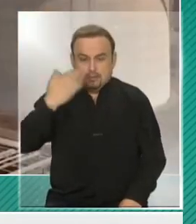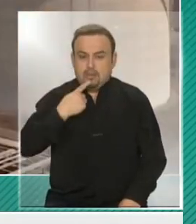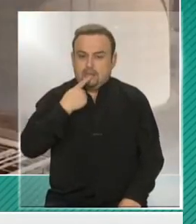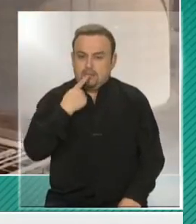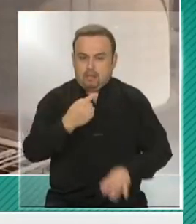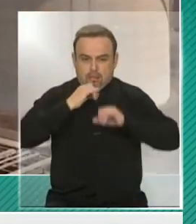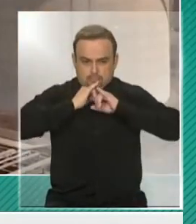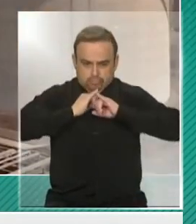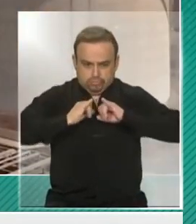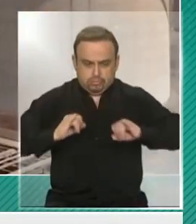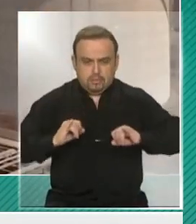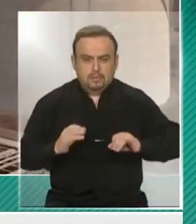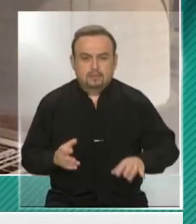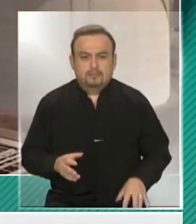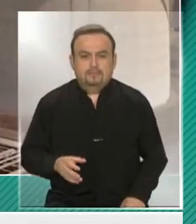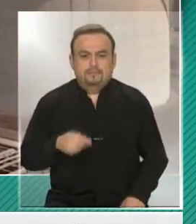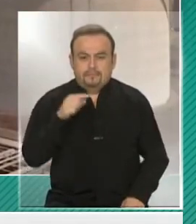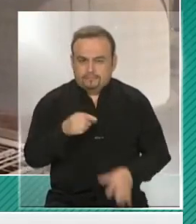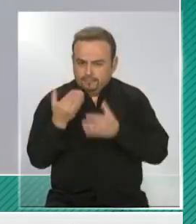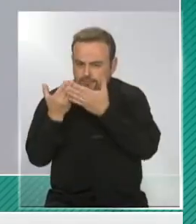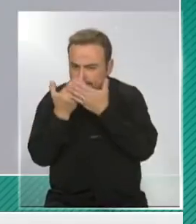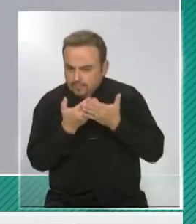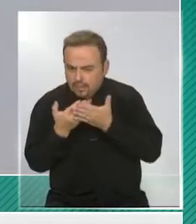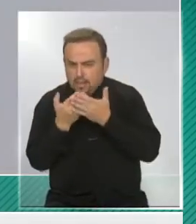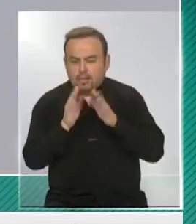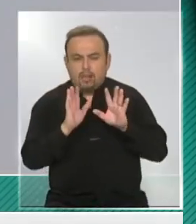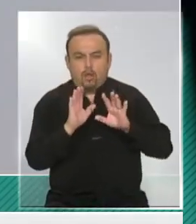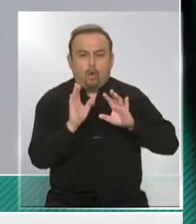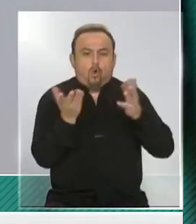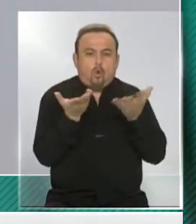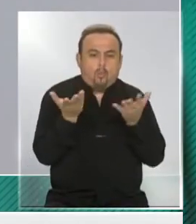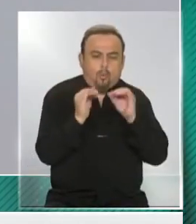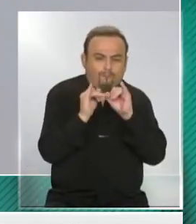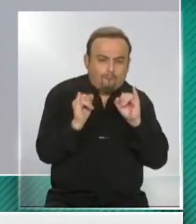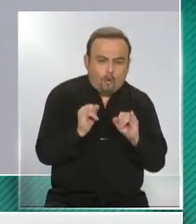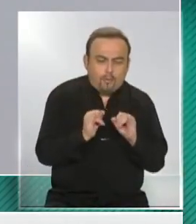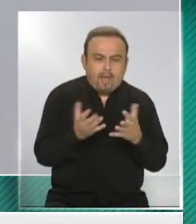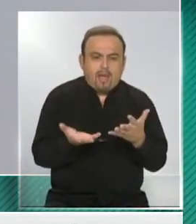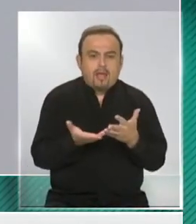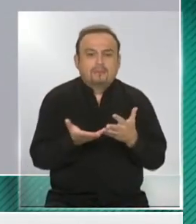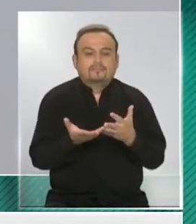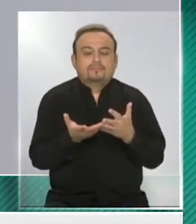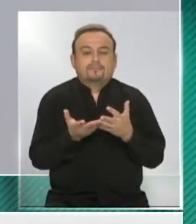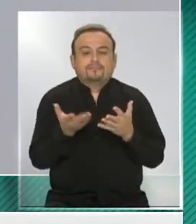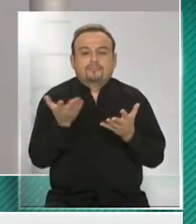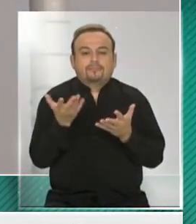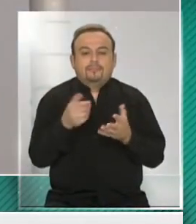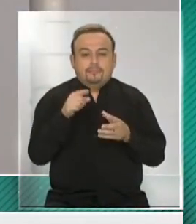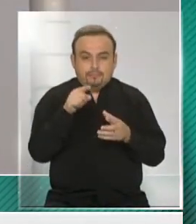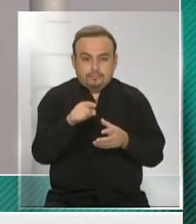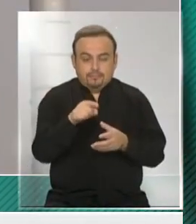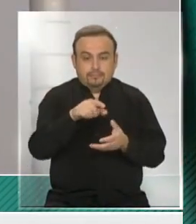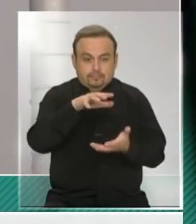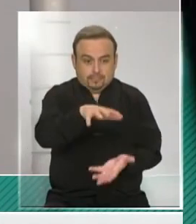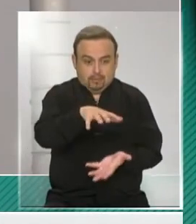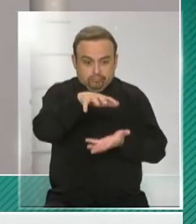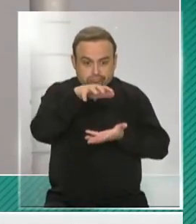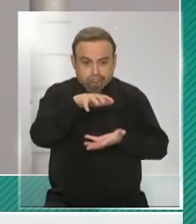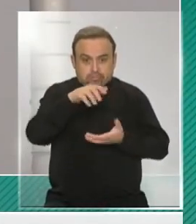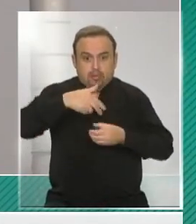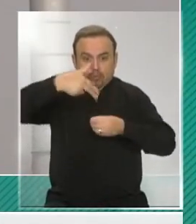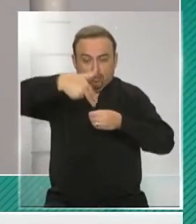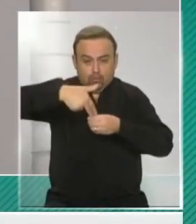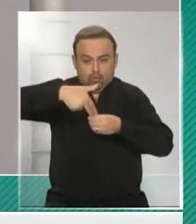hizo un anuncio dijo que estaba estudiando de alguna manera poder adquirir parte de este petróleo